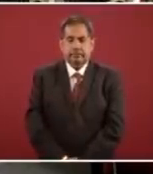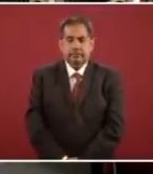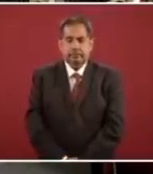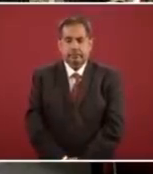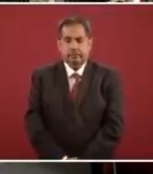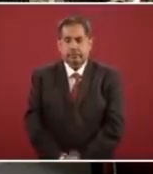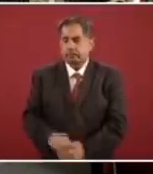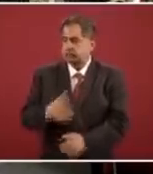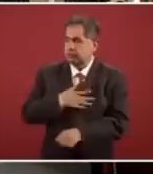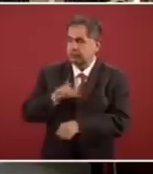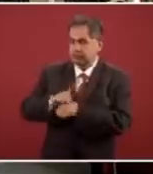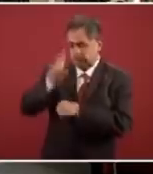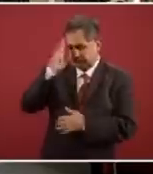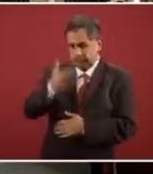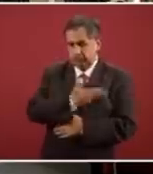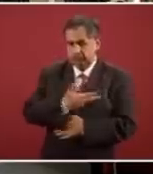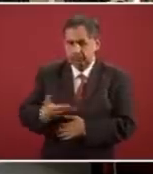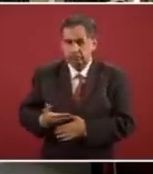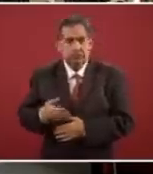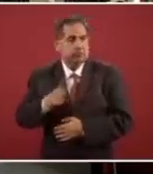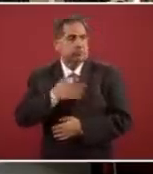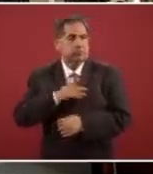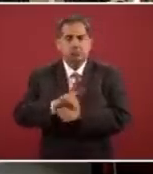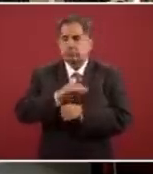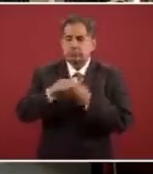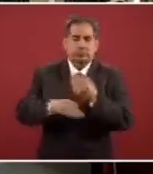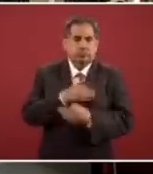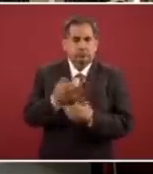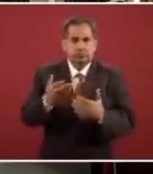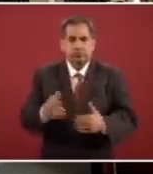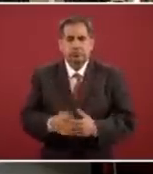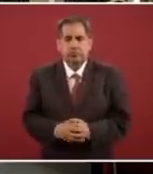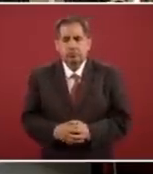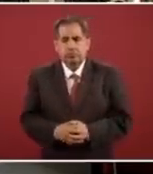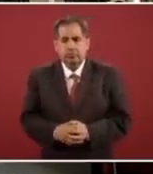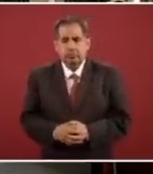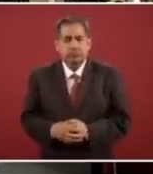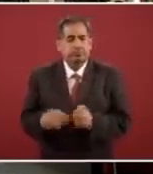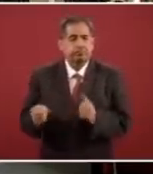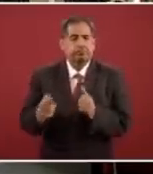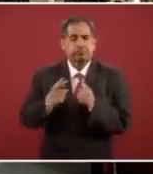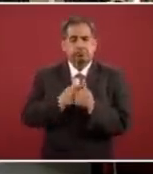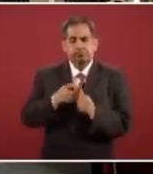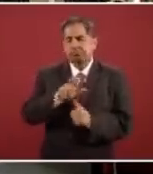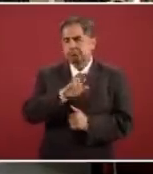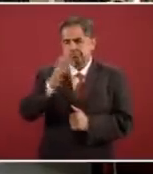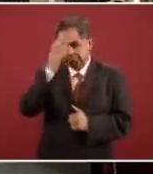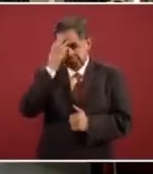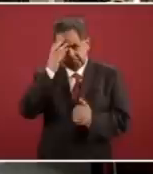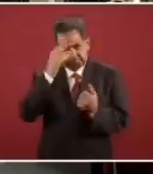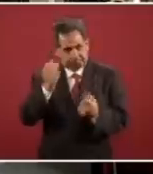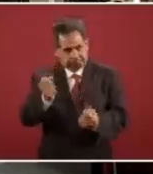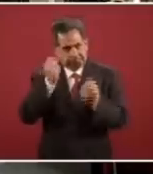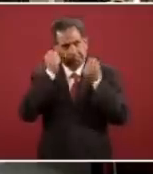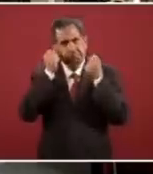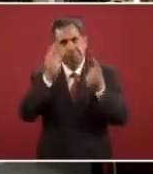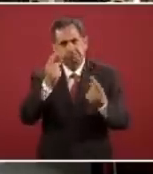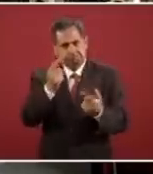Sí, buenos días, señor presidente. Buenos días a todos. Bueno, en primer lugar, reconocer su esfuerzo y